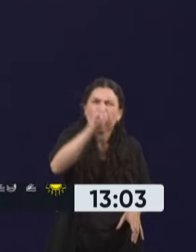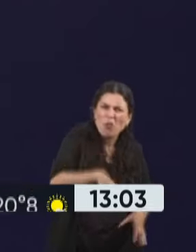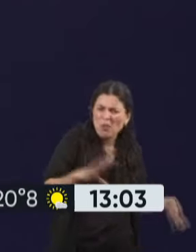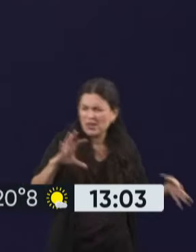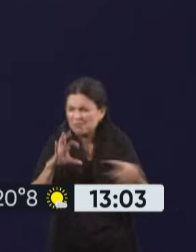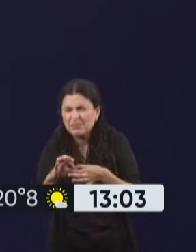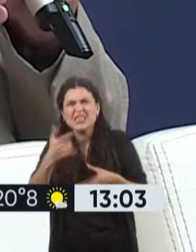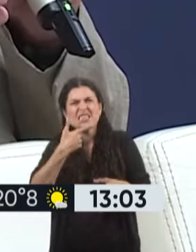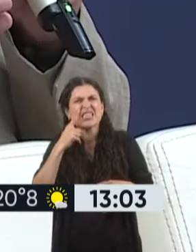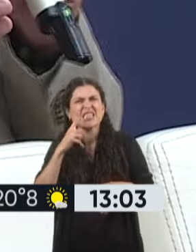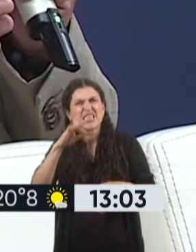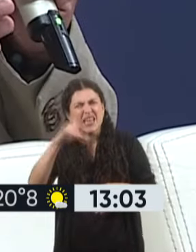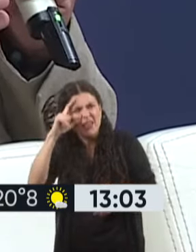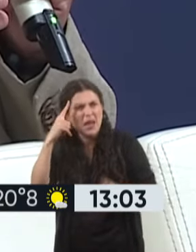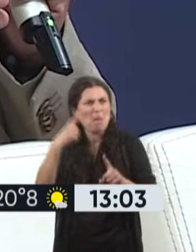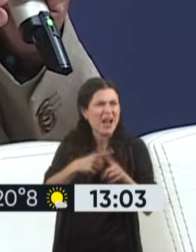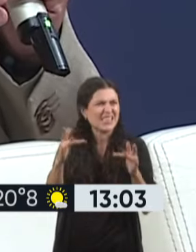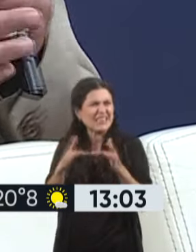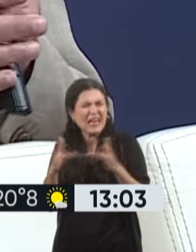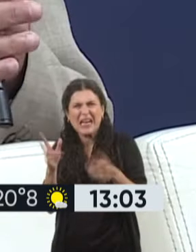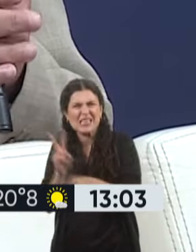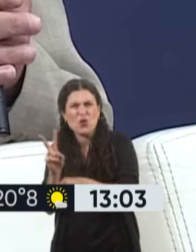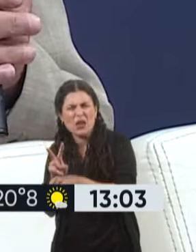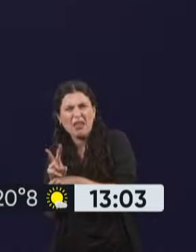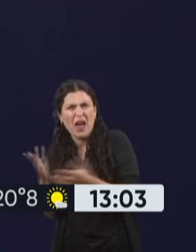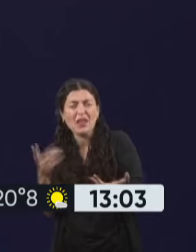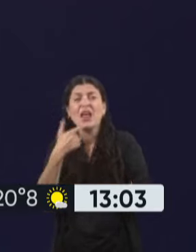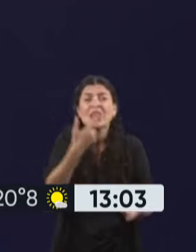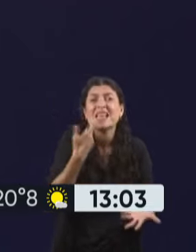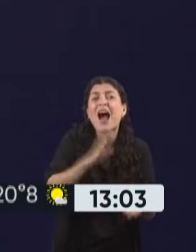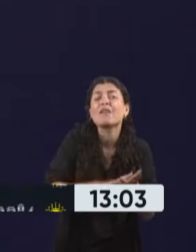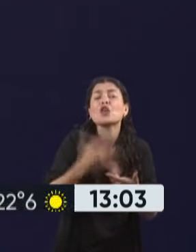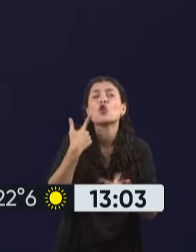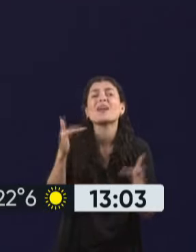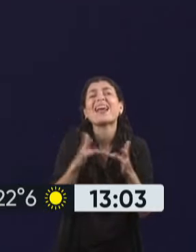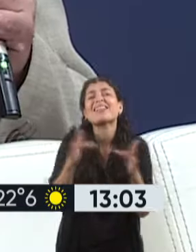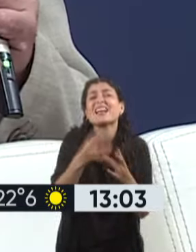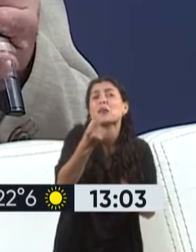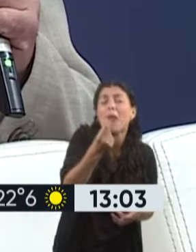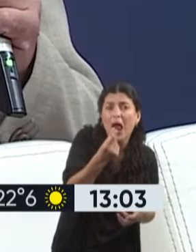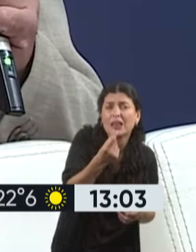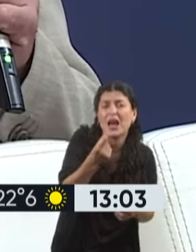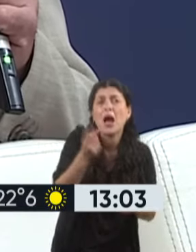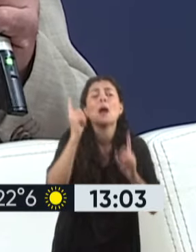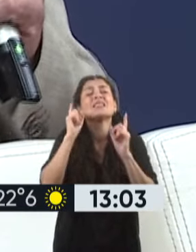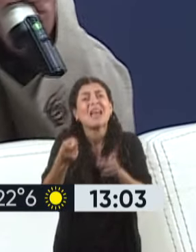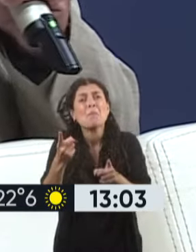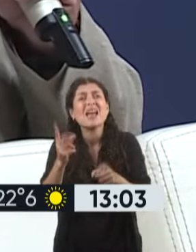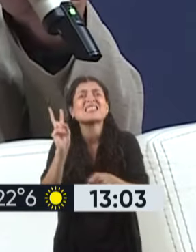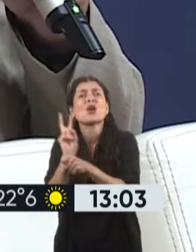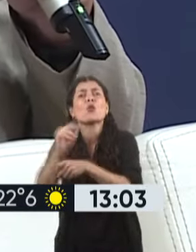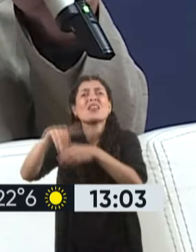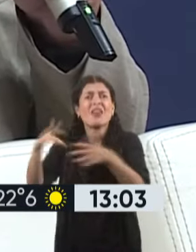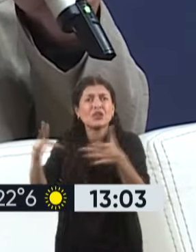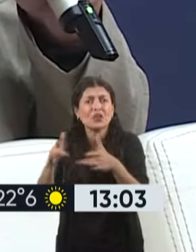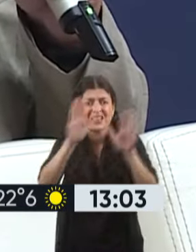estamos hablando de ciberseguridad, ¿de qué se trata la criptomoneda? De cibernética, de monedas y también de condiciones de